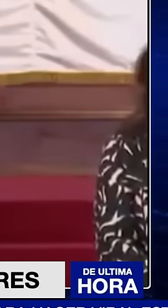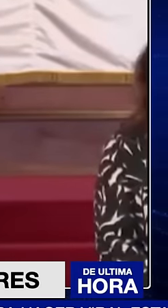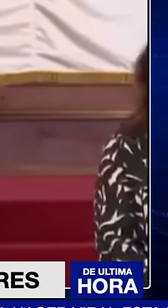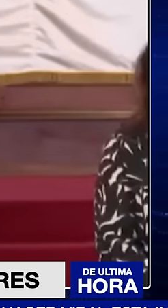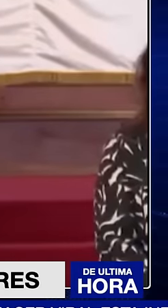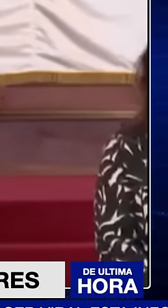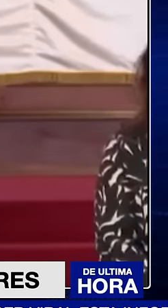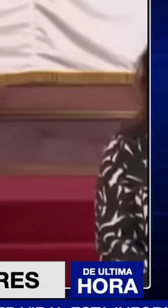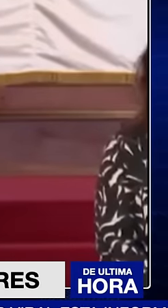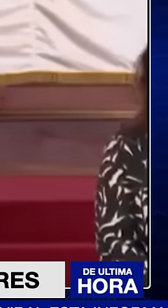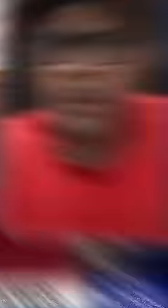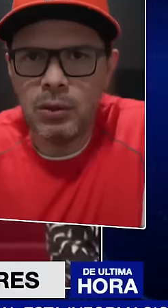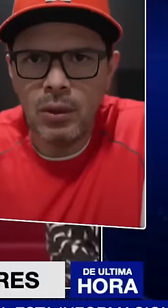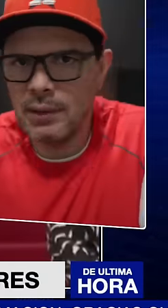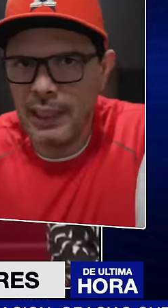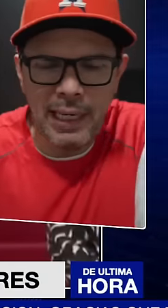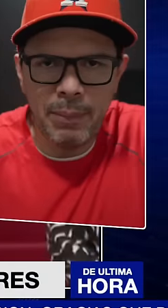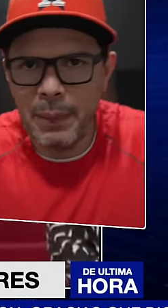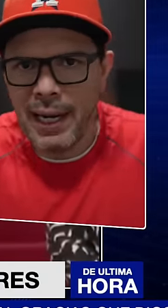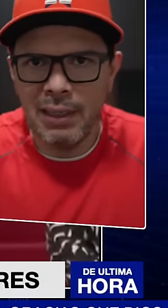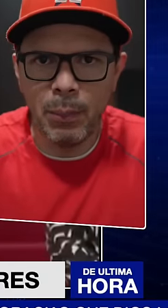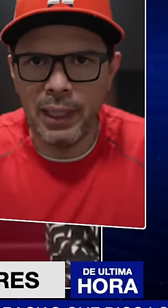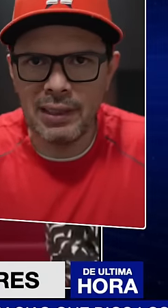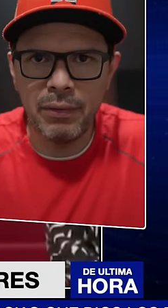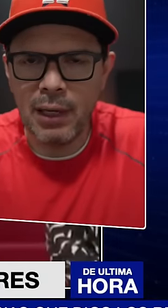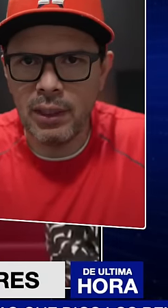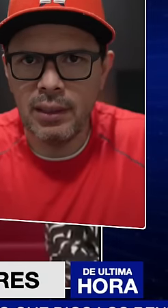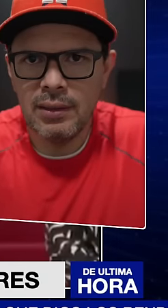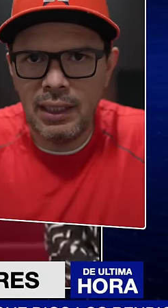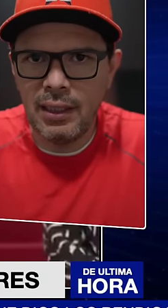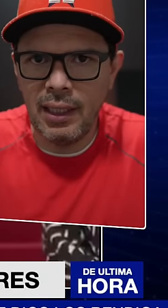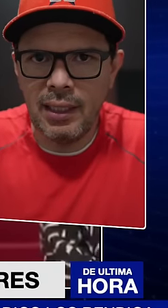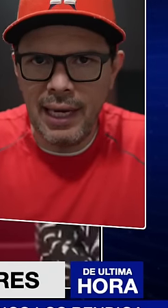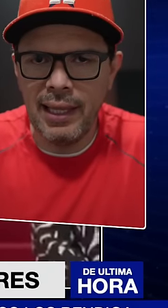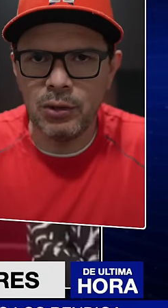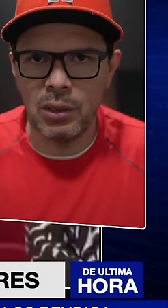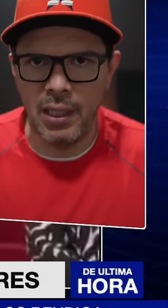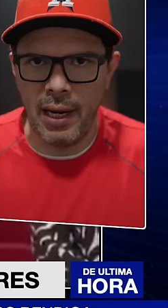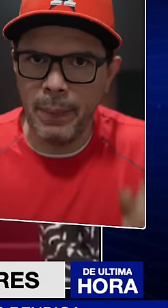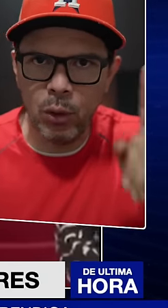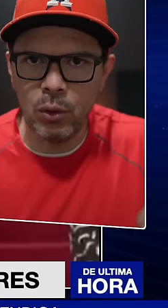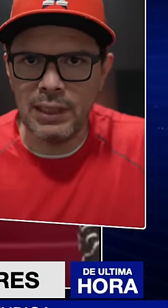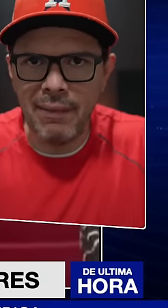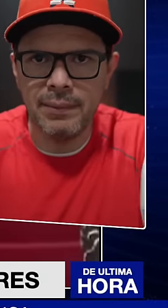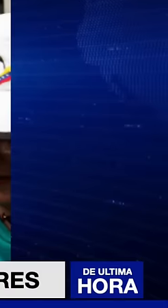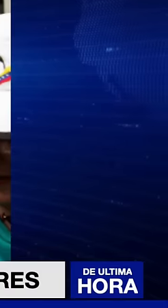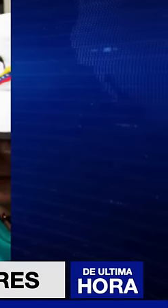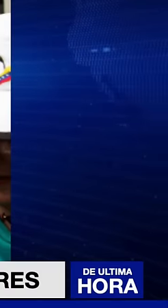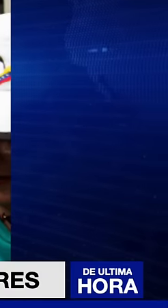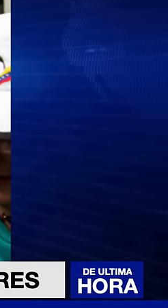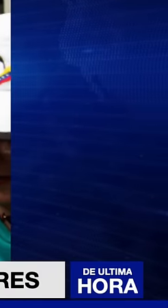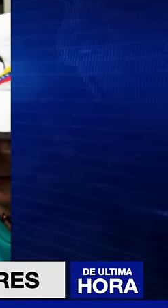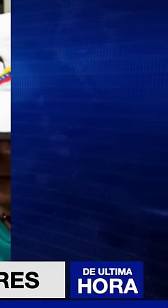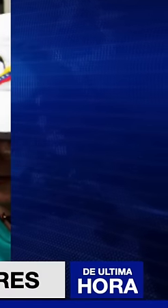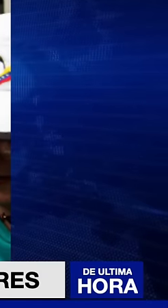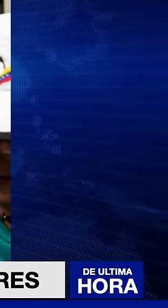para Nicolás Maduro quien pensó que en la primera iba a poder hacer fraude sin que nada sucediera pero no contaba con que